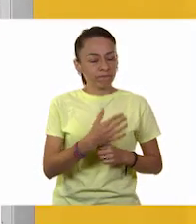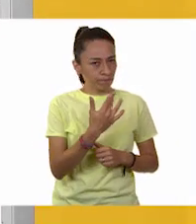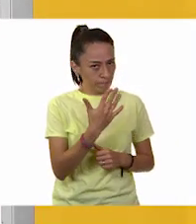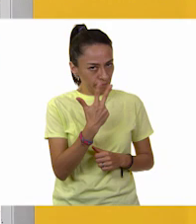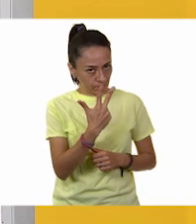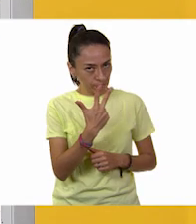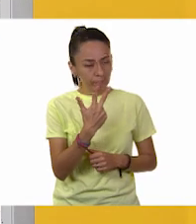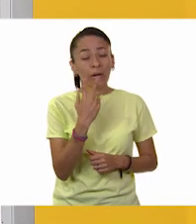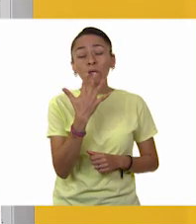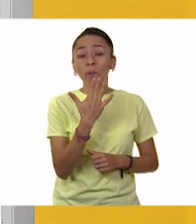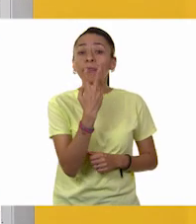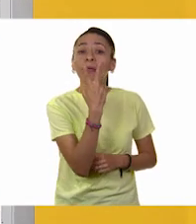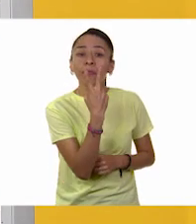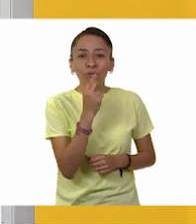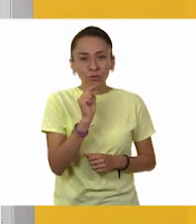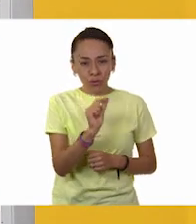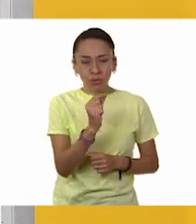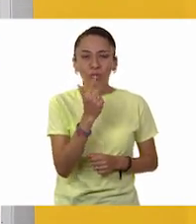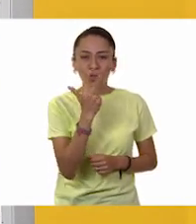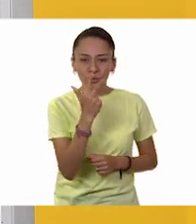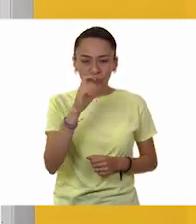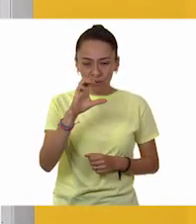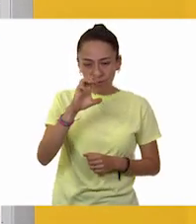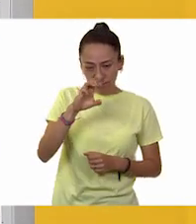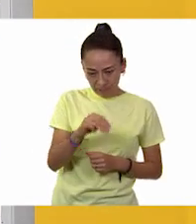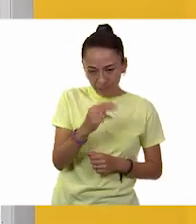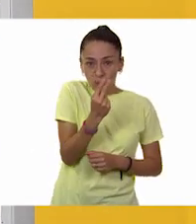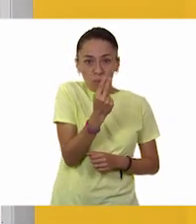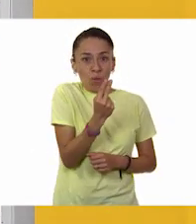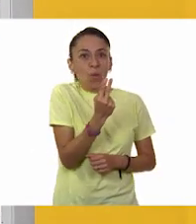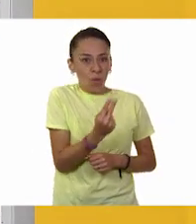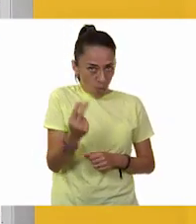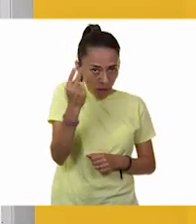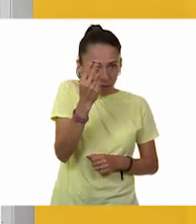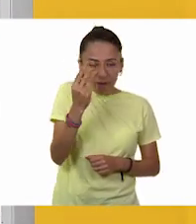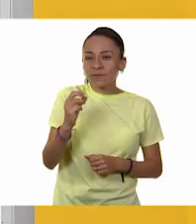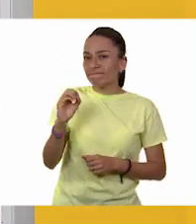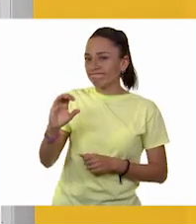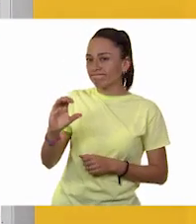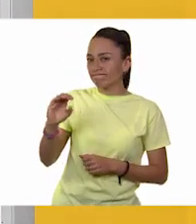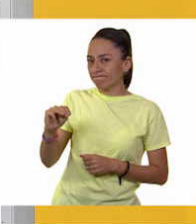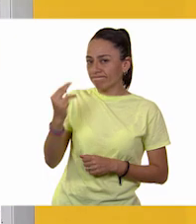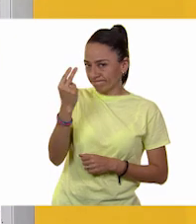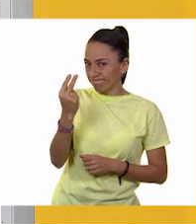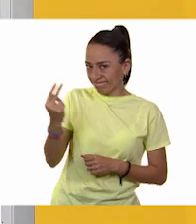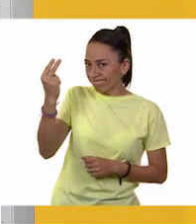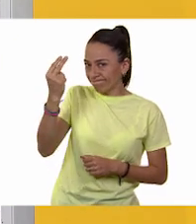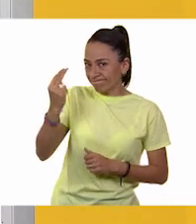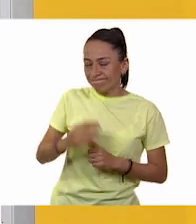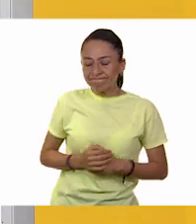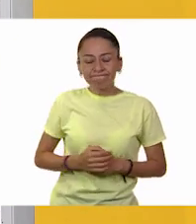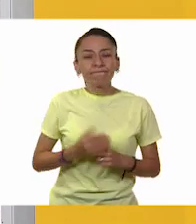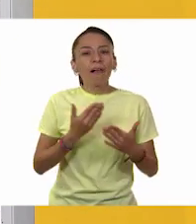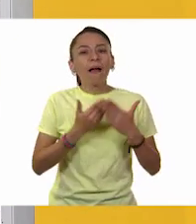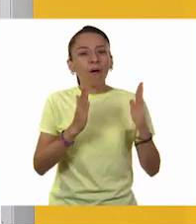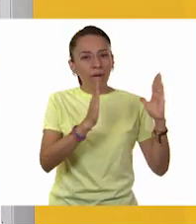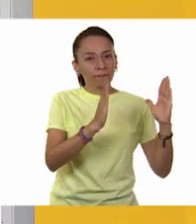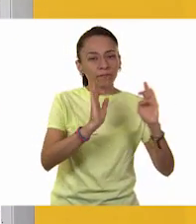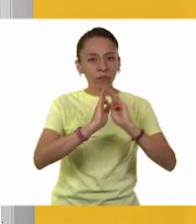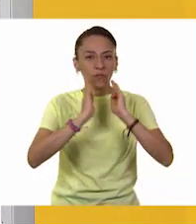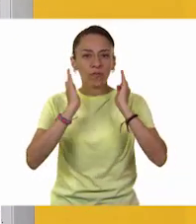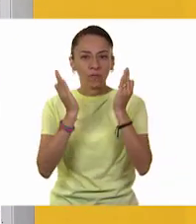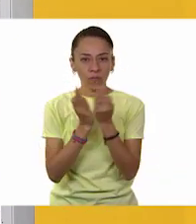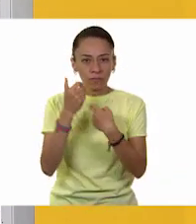52.8 centímetros Cuadrados. Ajá. Ok. Ahora veamos la figura 2. ¿Qué